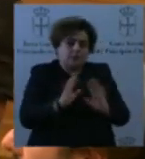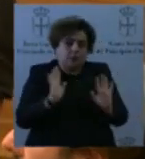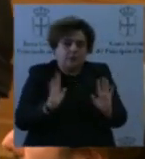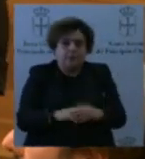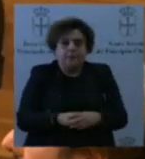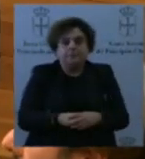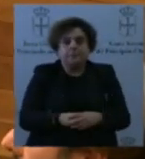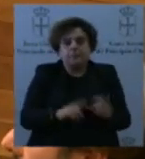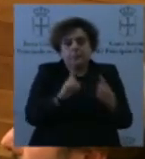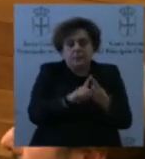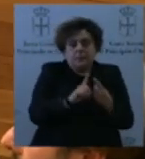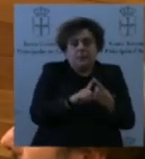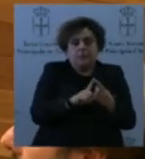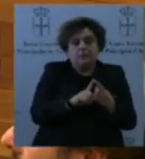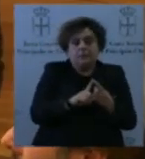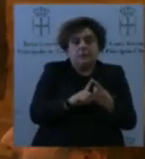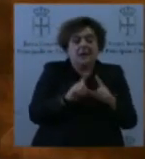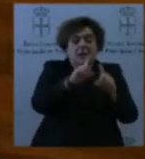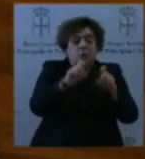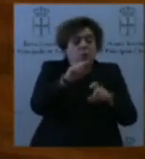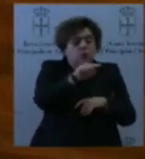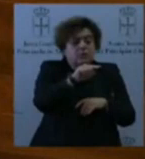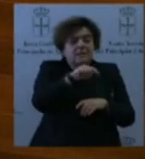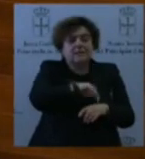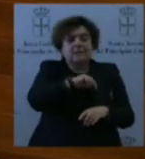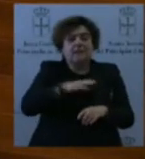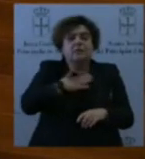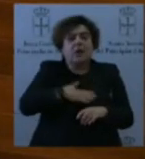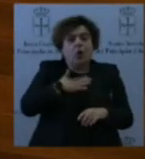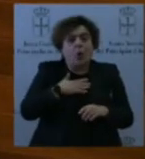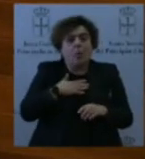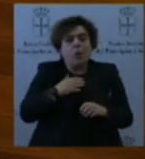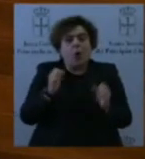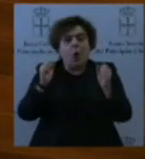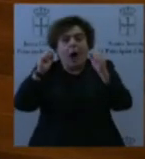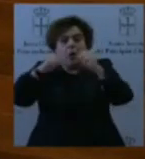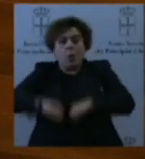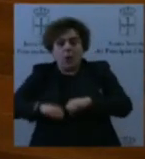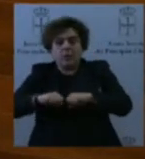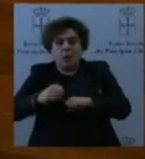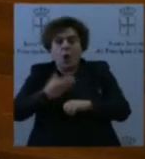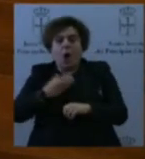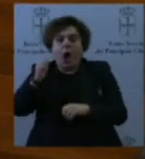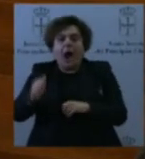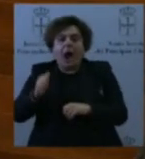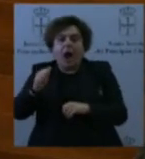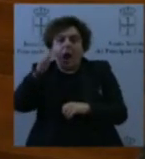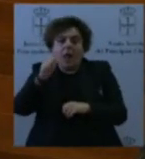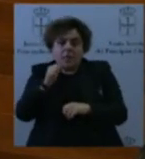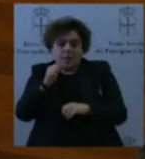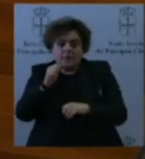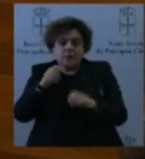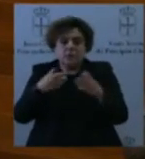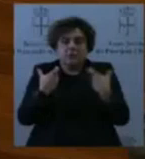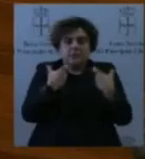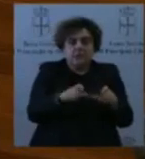¿Se siente usted cómodo pactando con el señor Cantelli una operación que los sectores progresistas de esta ciudad, incluyendo su agrupación y su